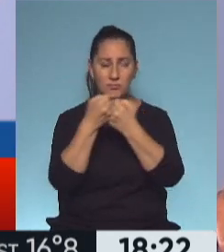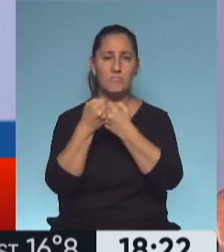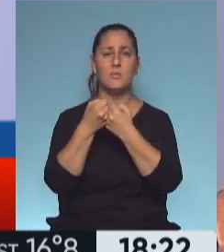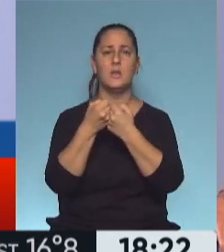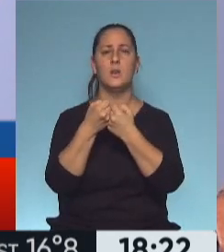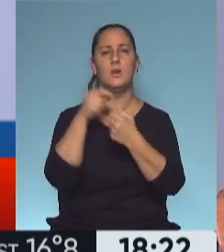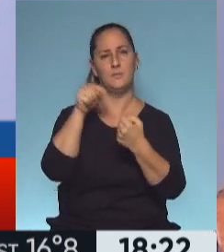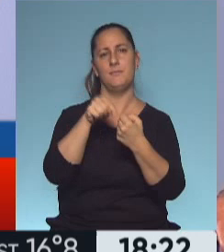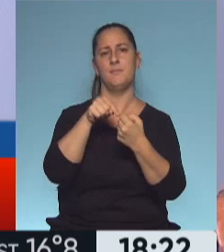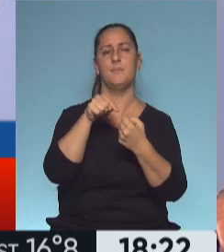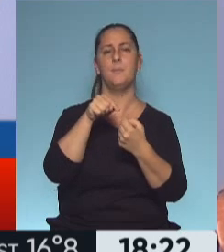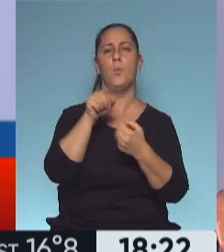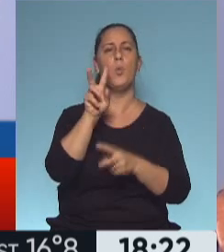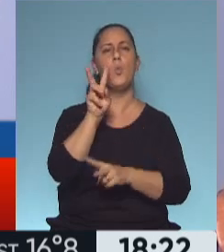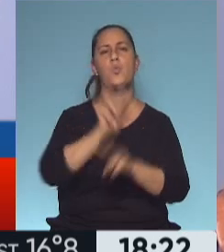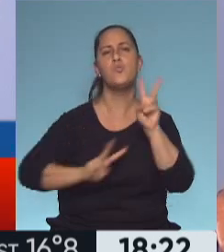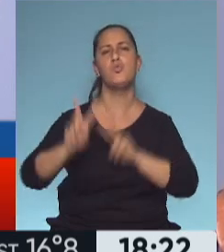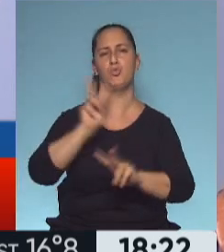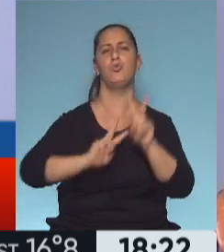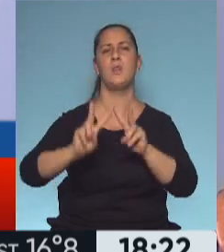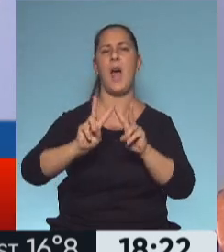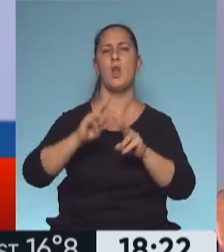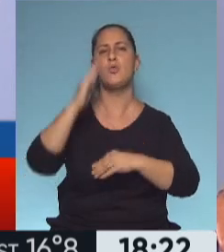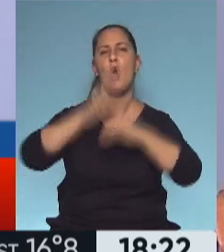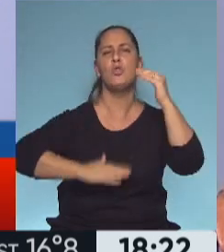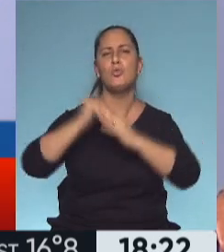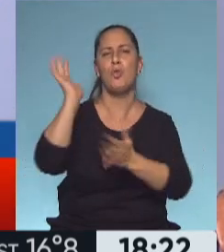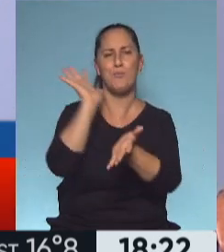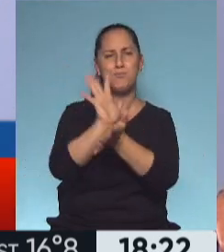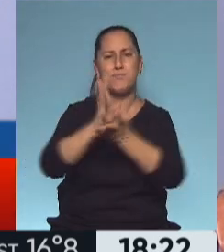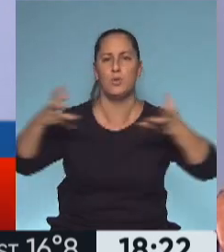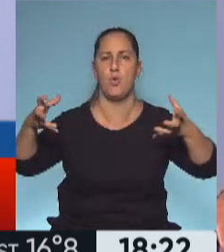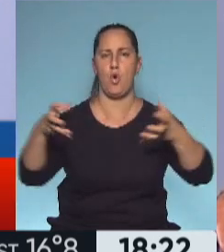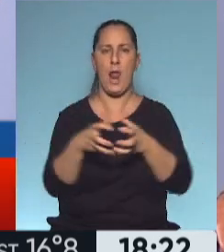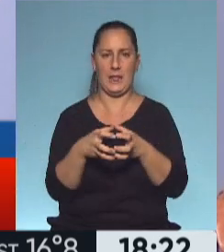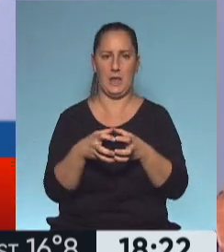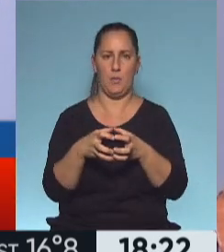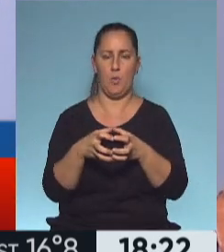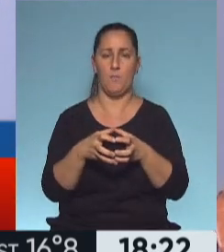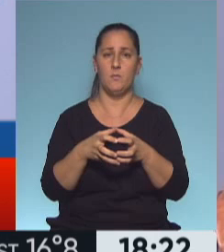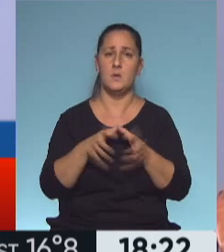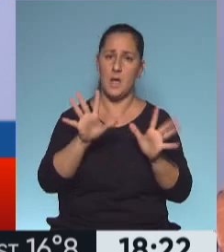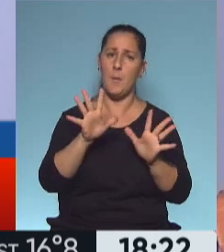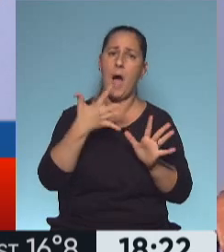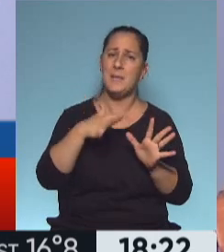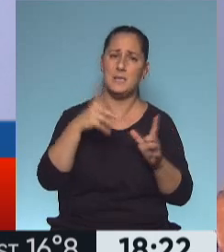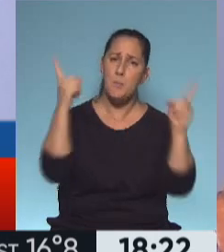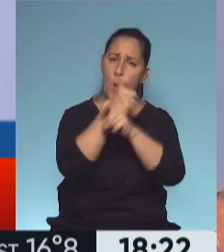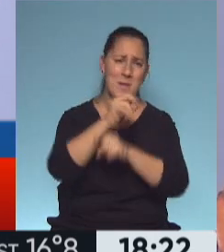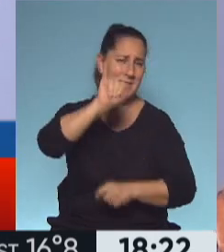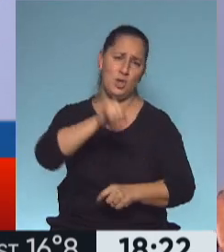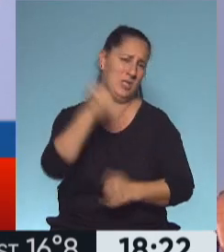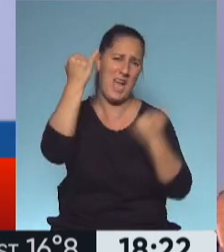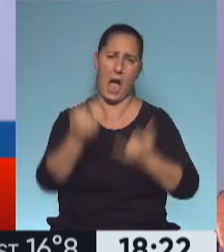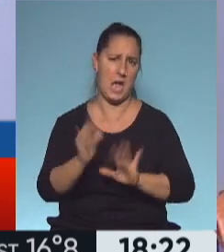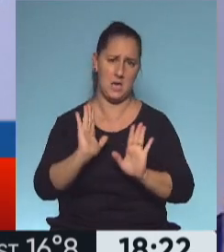el lugar sobre el cual buscar construir de forma colectiva, entendiendo que hay veces que el conflicto es inevitable